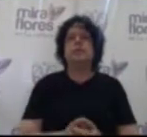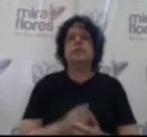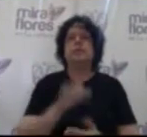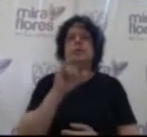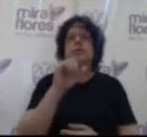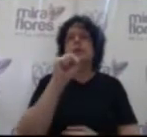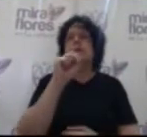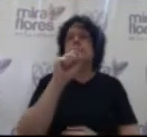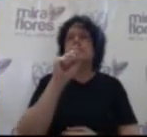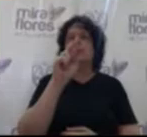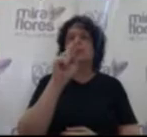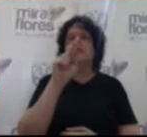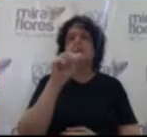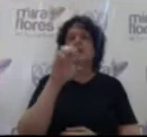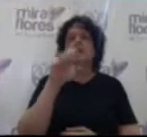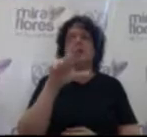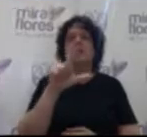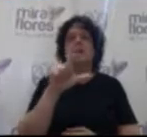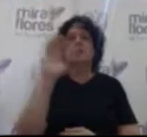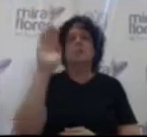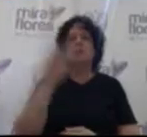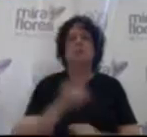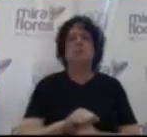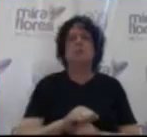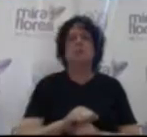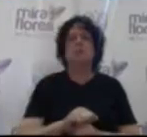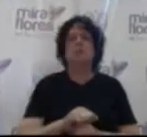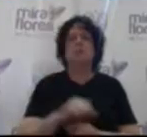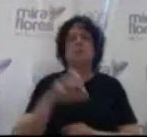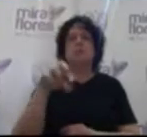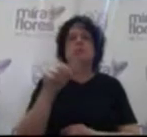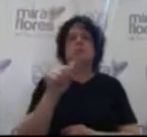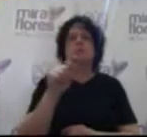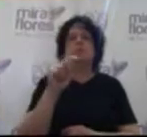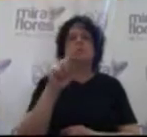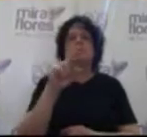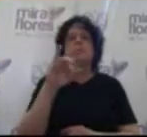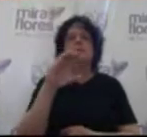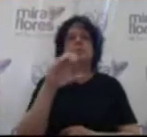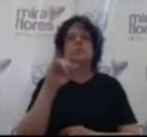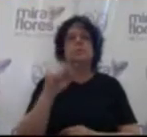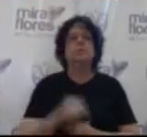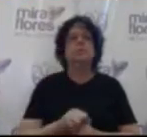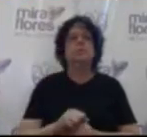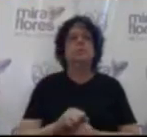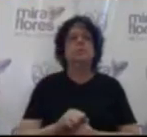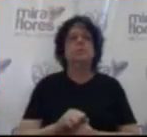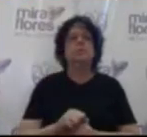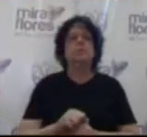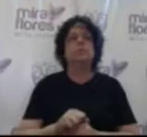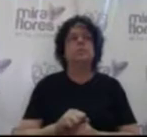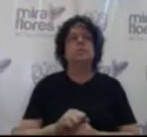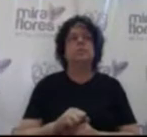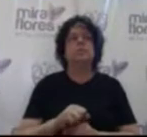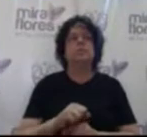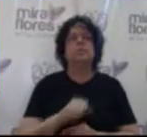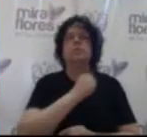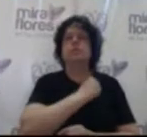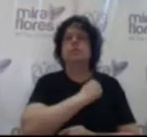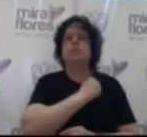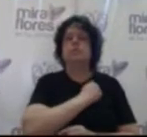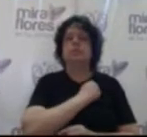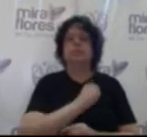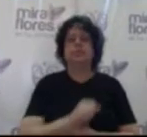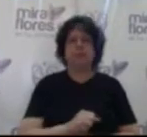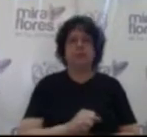Señor Israel Orlando Acuyán Huancoquis. Presente. Señora Patricia María del Río Jiménez de Olavide. Presente. Señora Susana